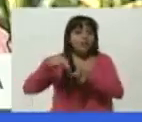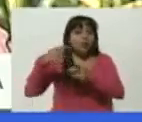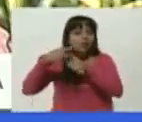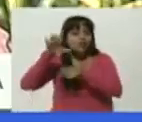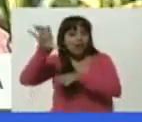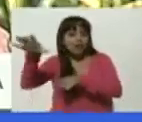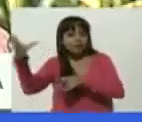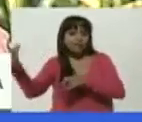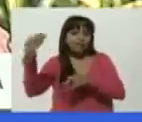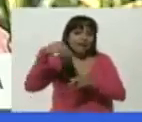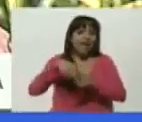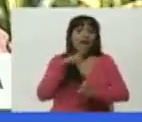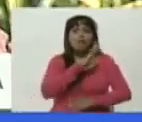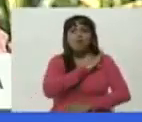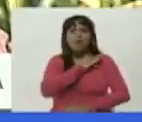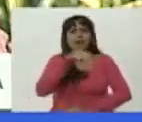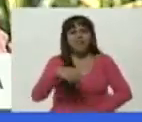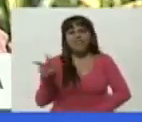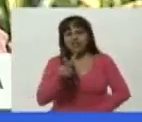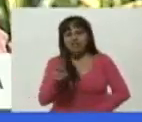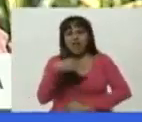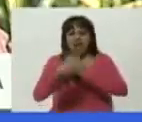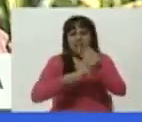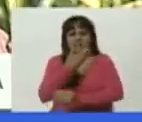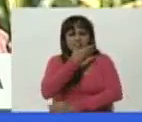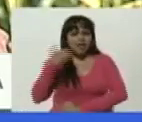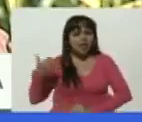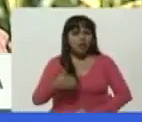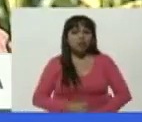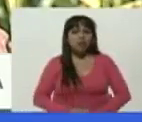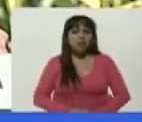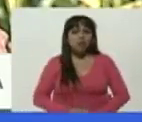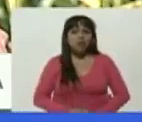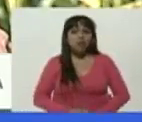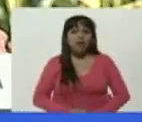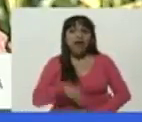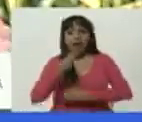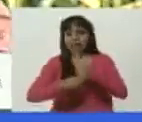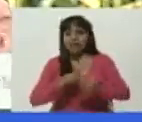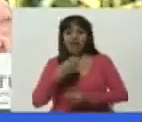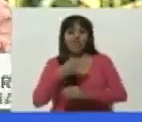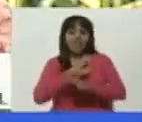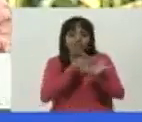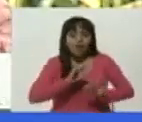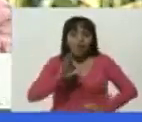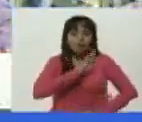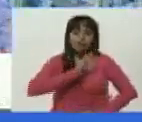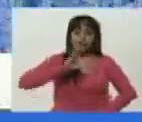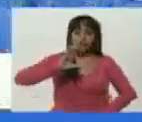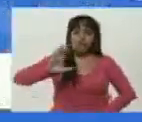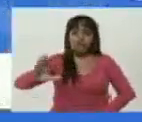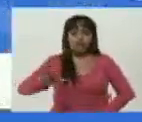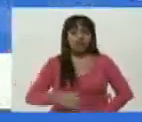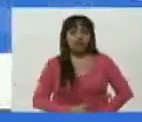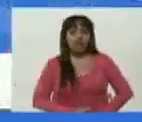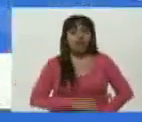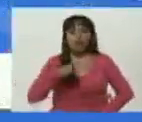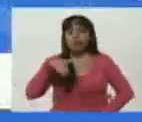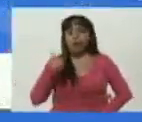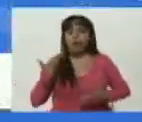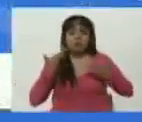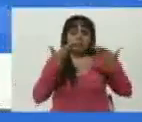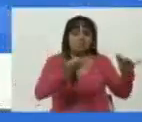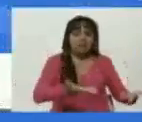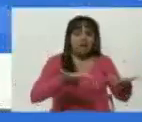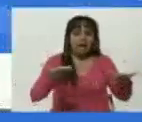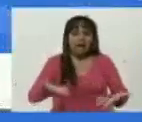rubros, en todo, producir en Venezuela la semilla, garantizarla de manera soberana para nosotros darle